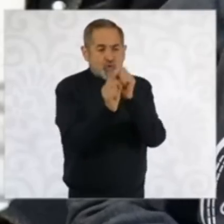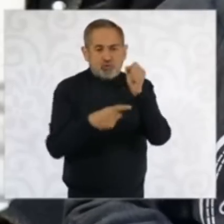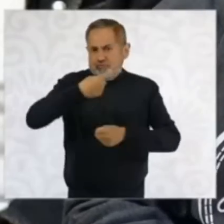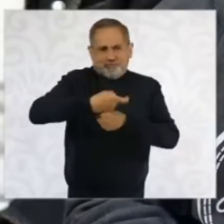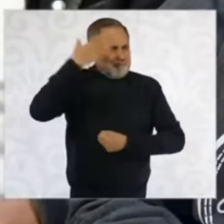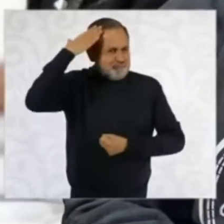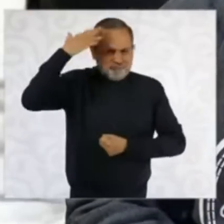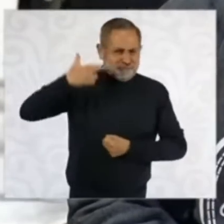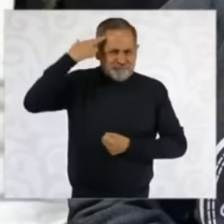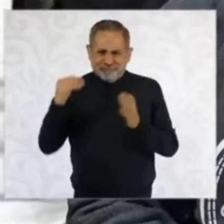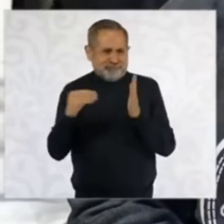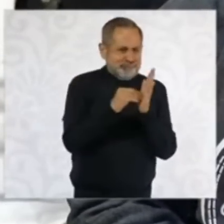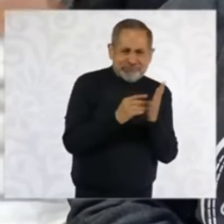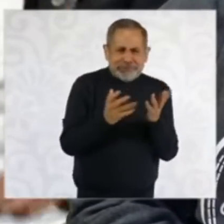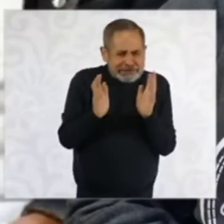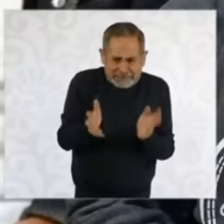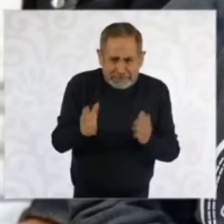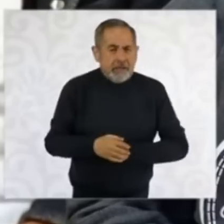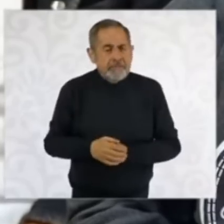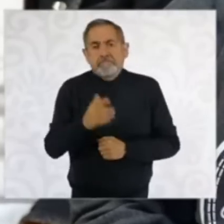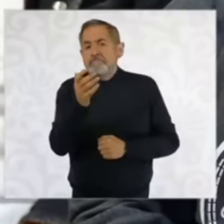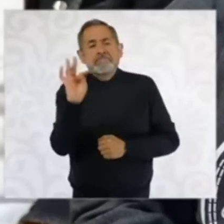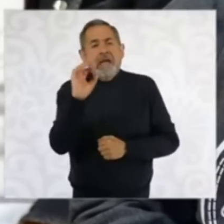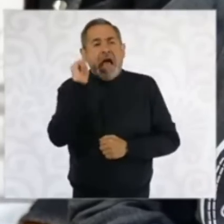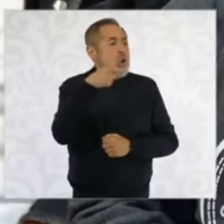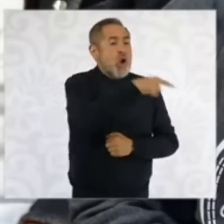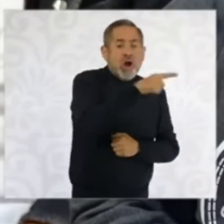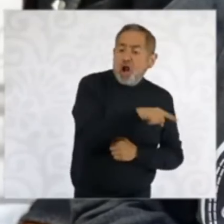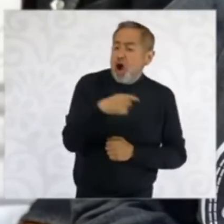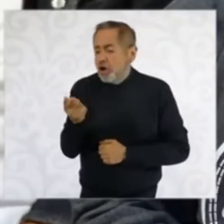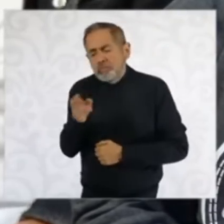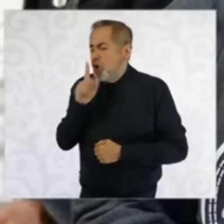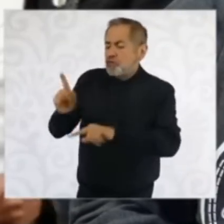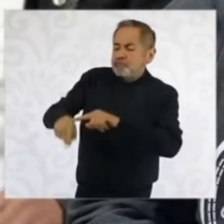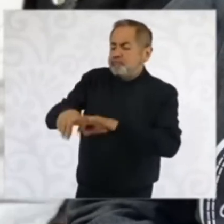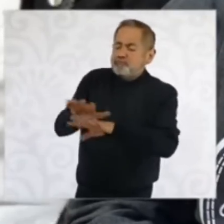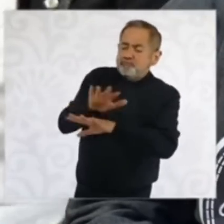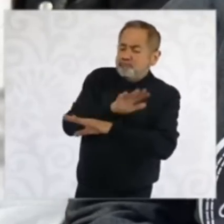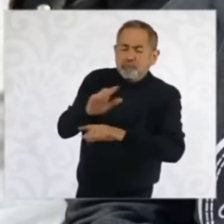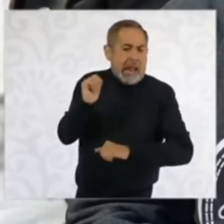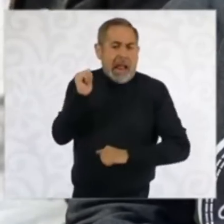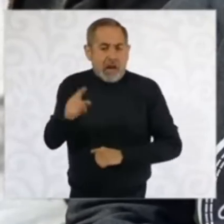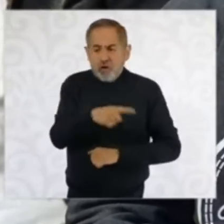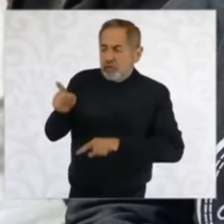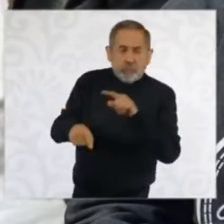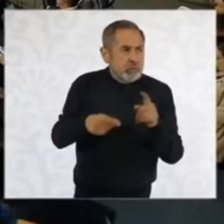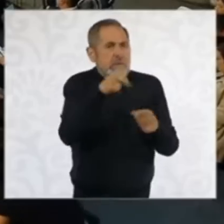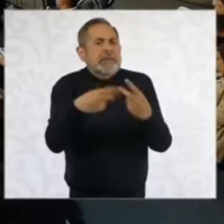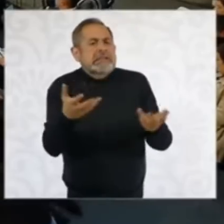reformas constitucionales. ¿Ya tendrá una ruta trazada si la Corte decide cambiar algunas modificaciones de esta reforma al Poder